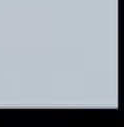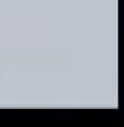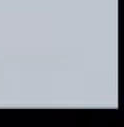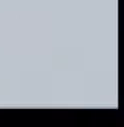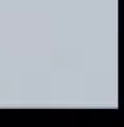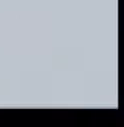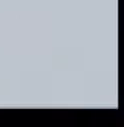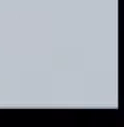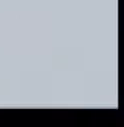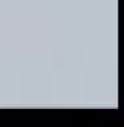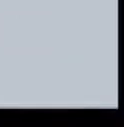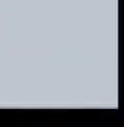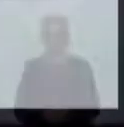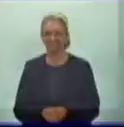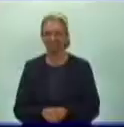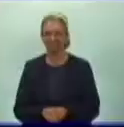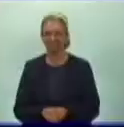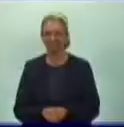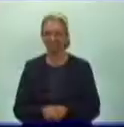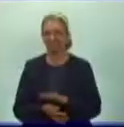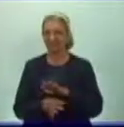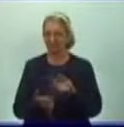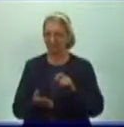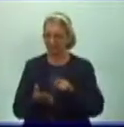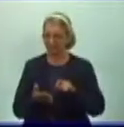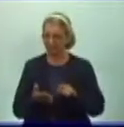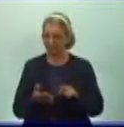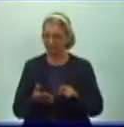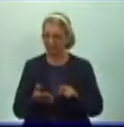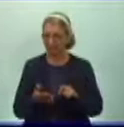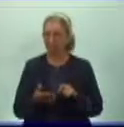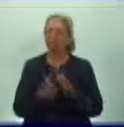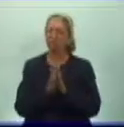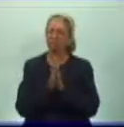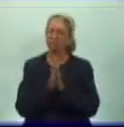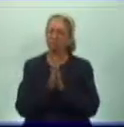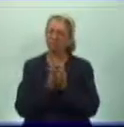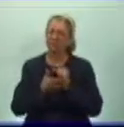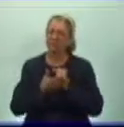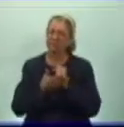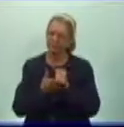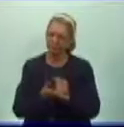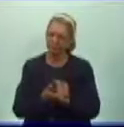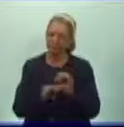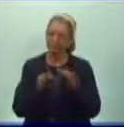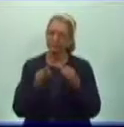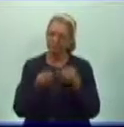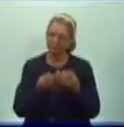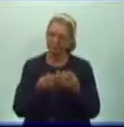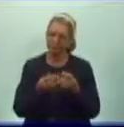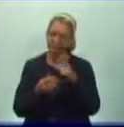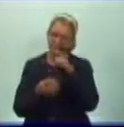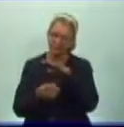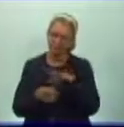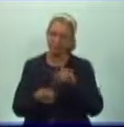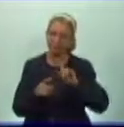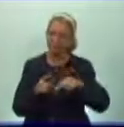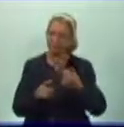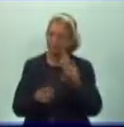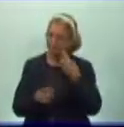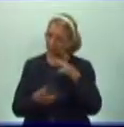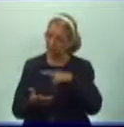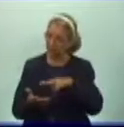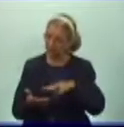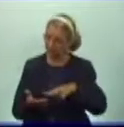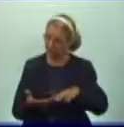¿Ya copiaron la actividad? Bueno, les voy a pedir a los padres que por favor lo ayuden a que la realicen y después se la van a revisar.